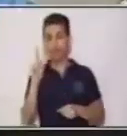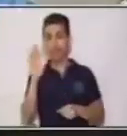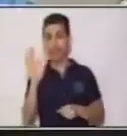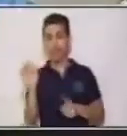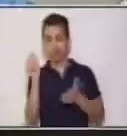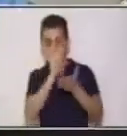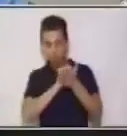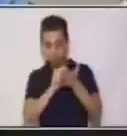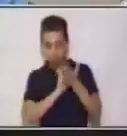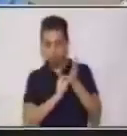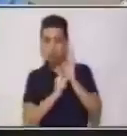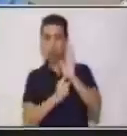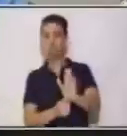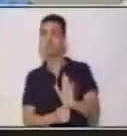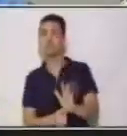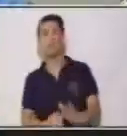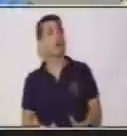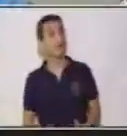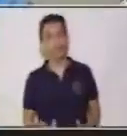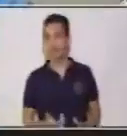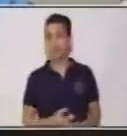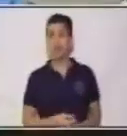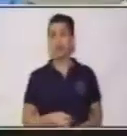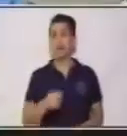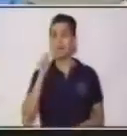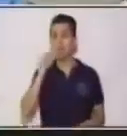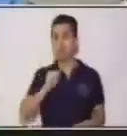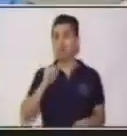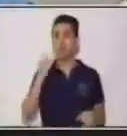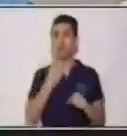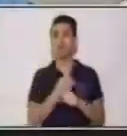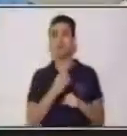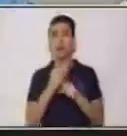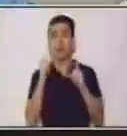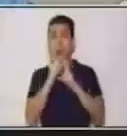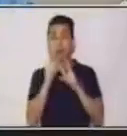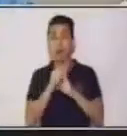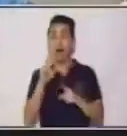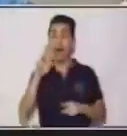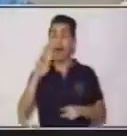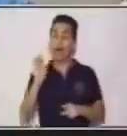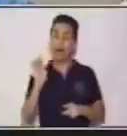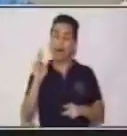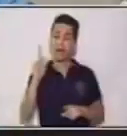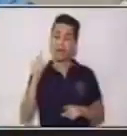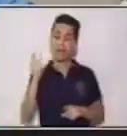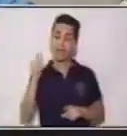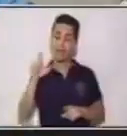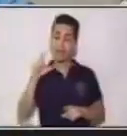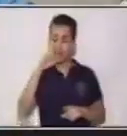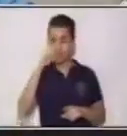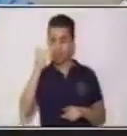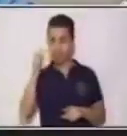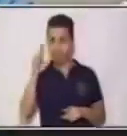Puede ser redactar un ensayo o escribir un ensayo. ¿Observas? ¿Escuchaste las expresiones?